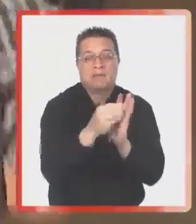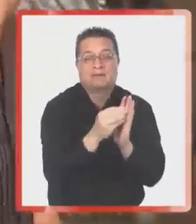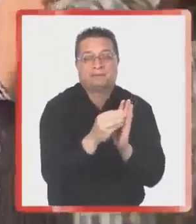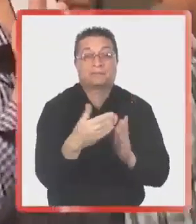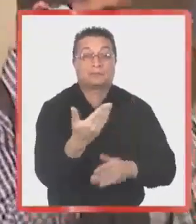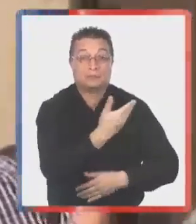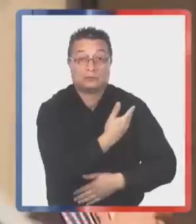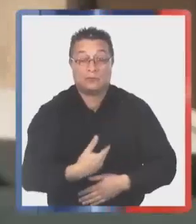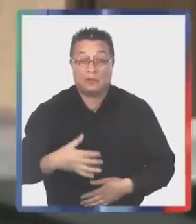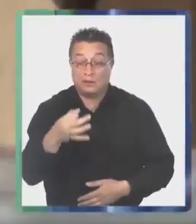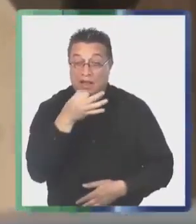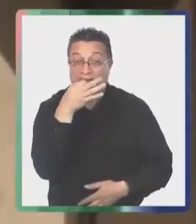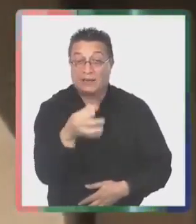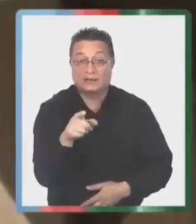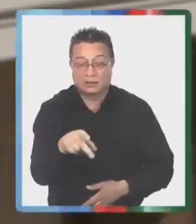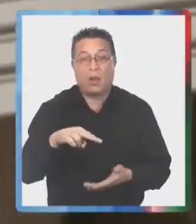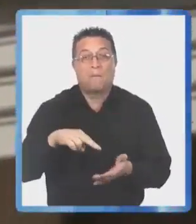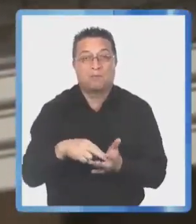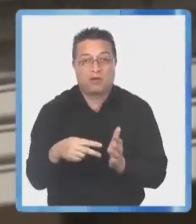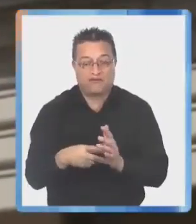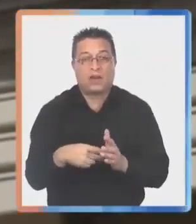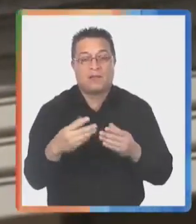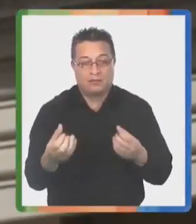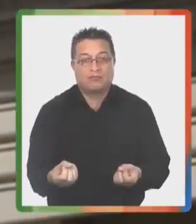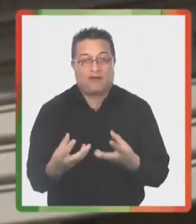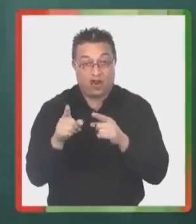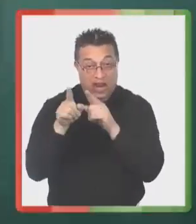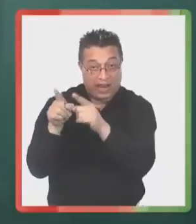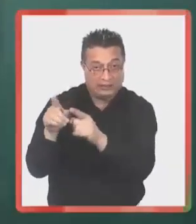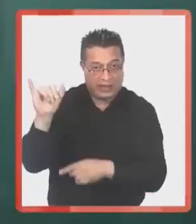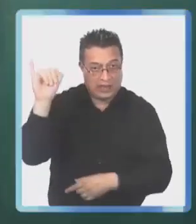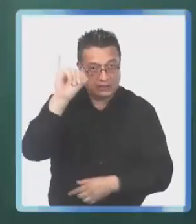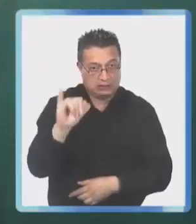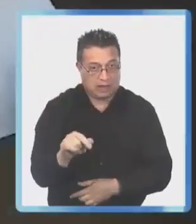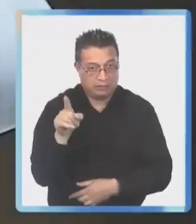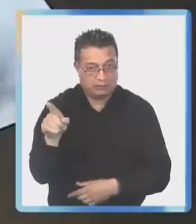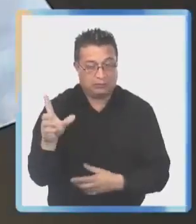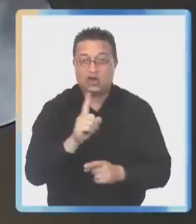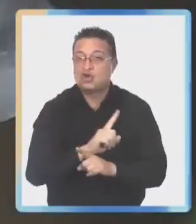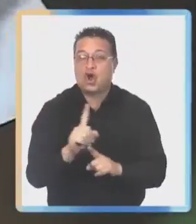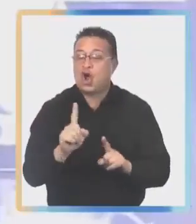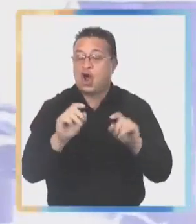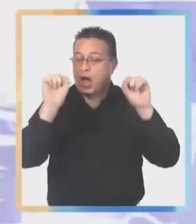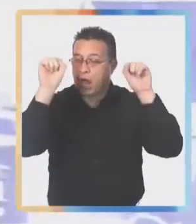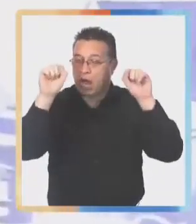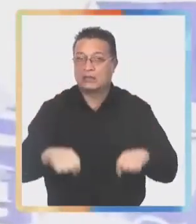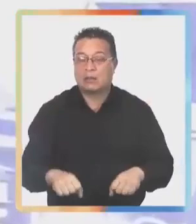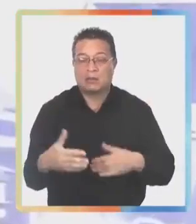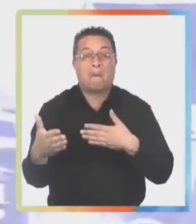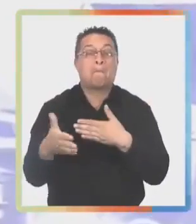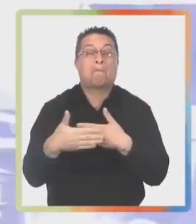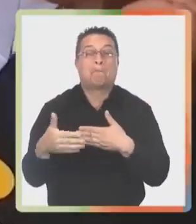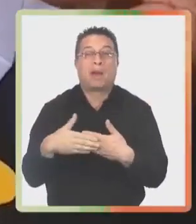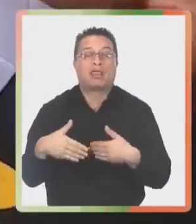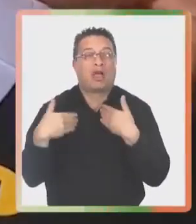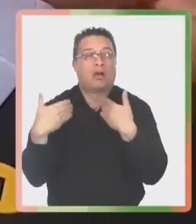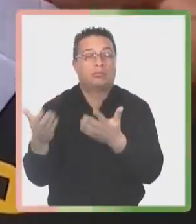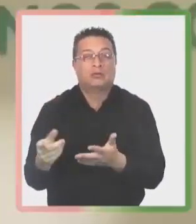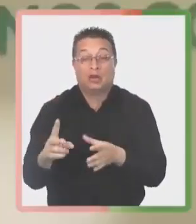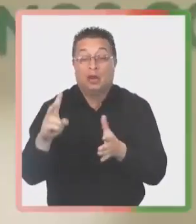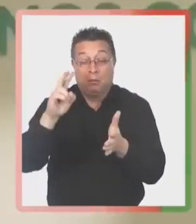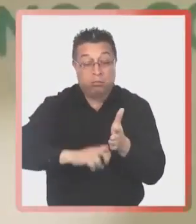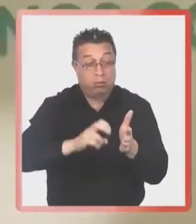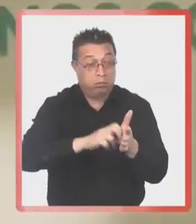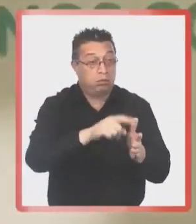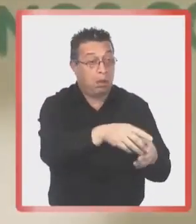excesivos. El gobierno replica que este es un problema que generaron las ISAPRES y no es aceptable, dicen, un perdonazo en que los